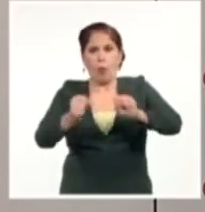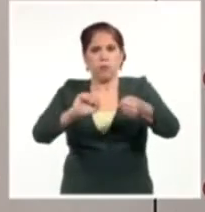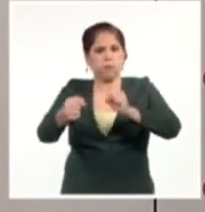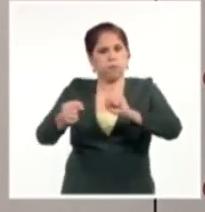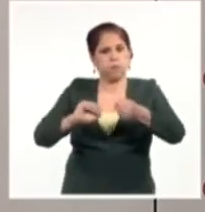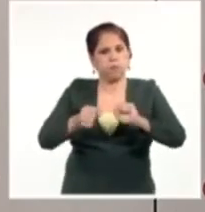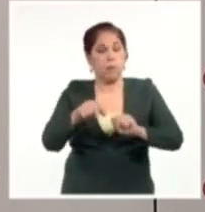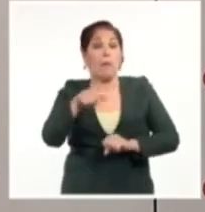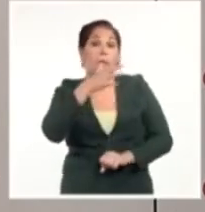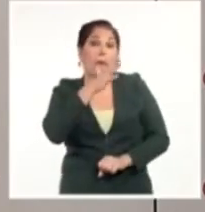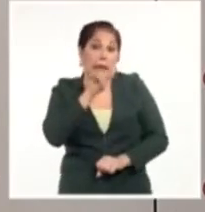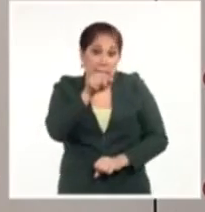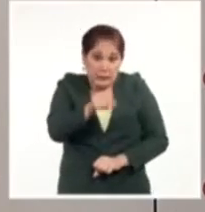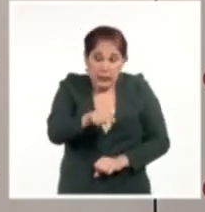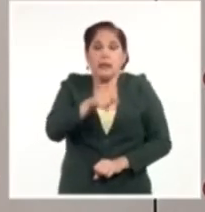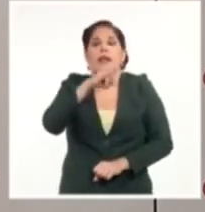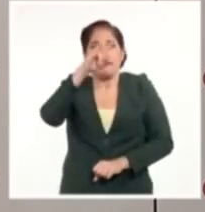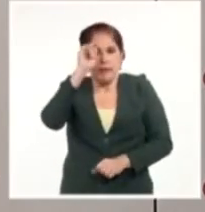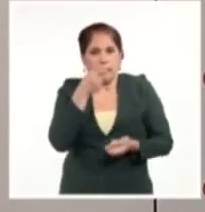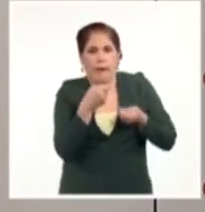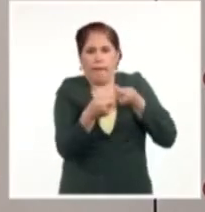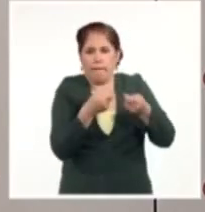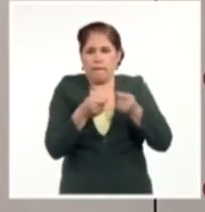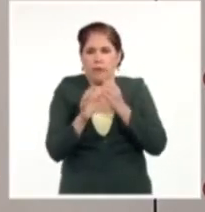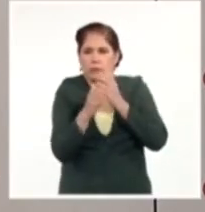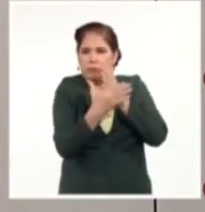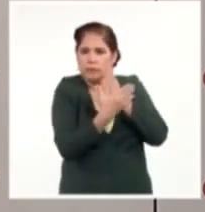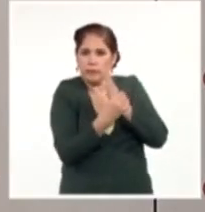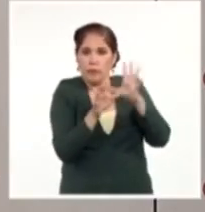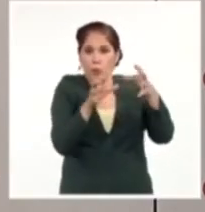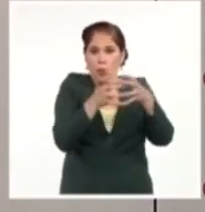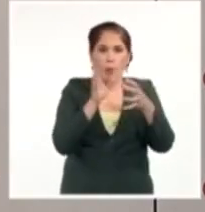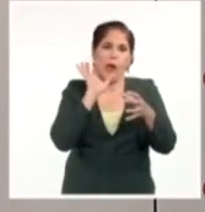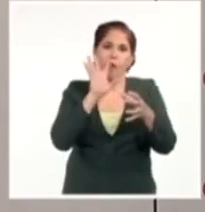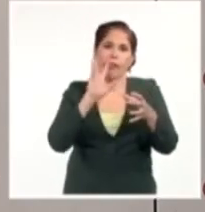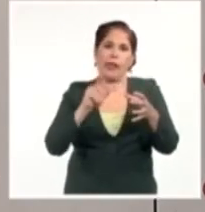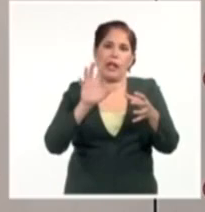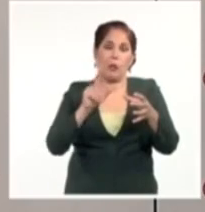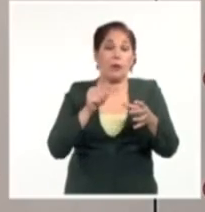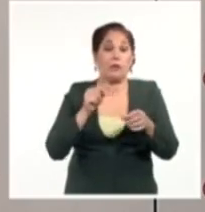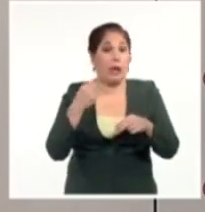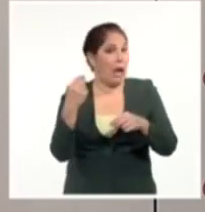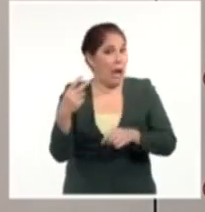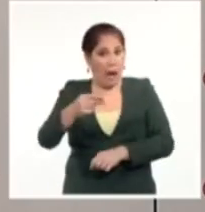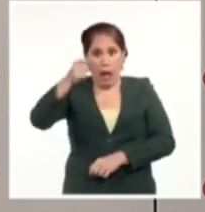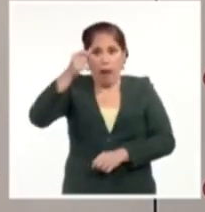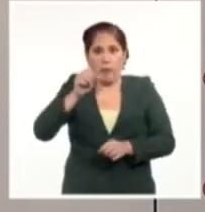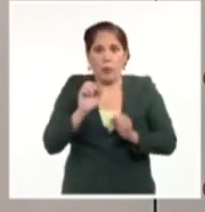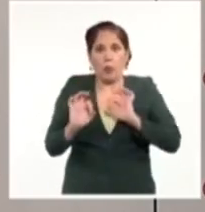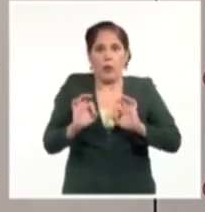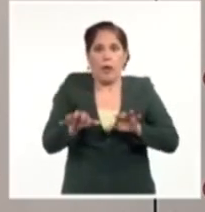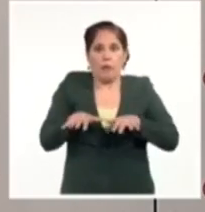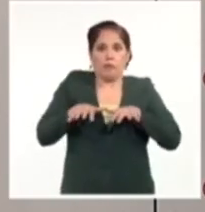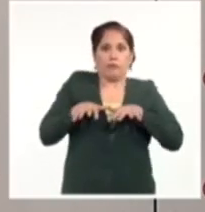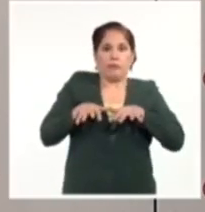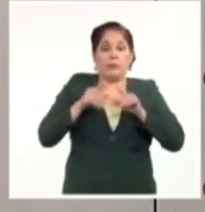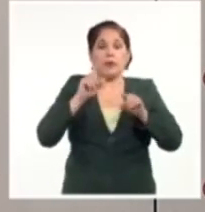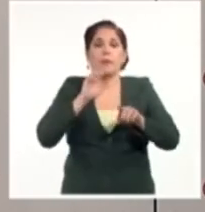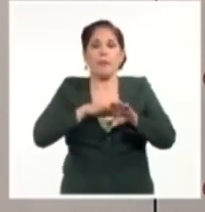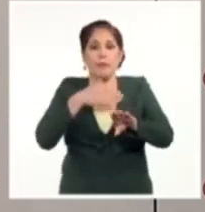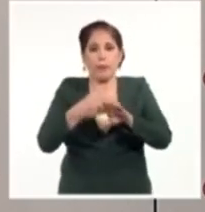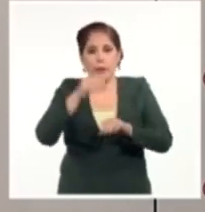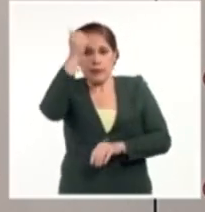que al parecer tenía algo de negociación oculta con las pandillas, que empezaron a actuar con recato. Pero después de un fin de